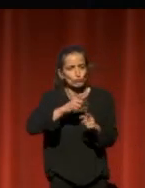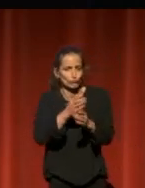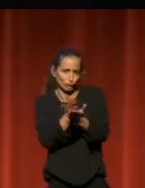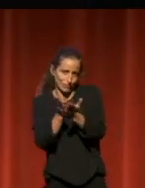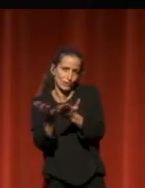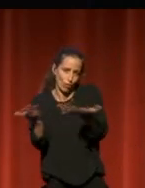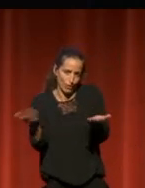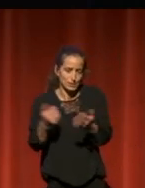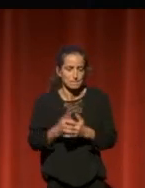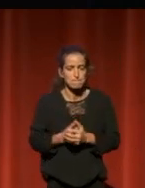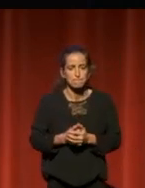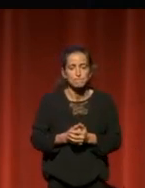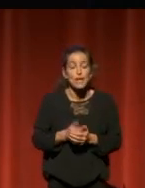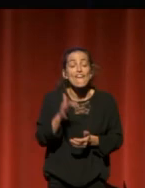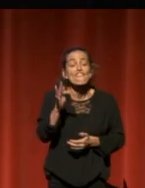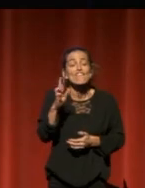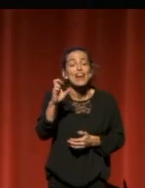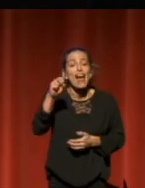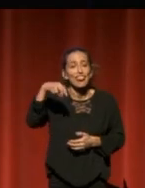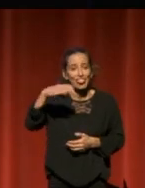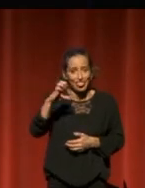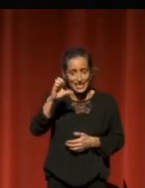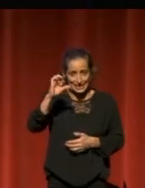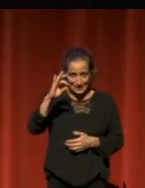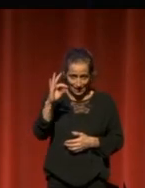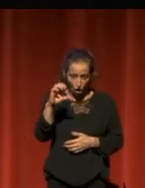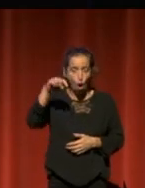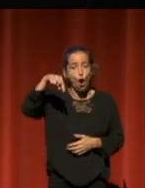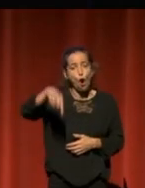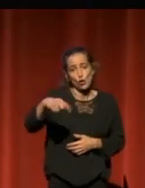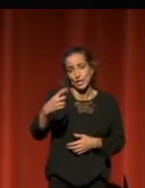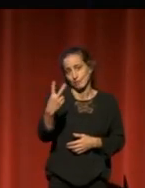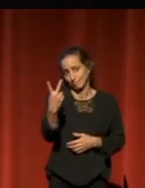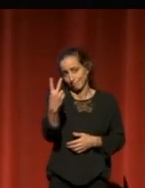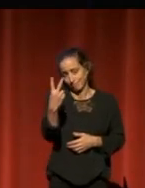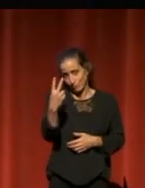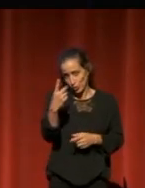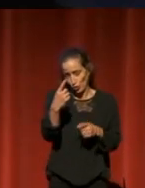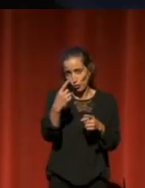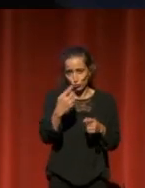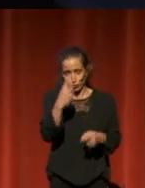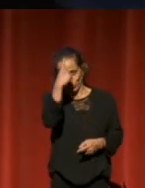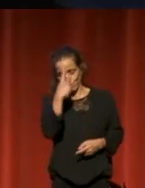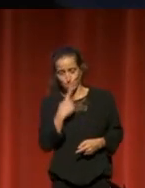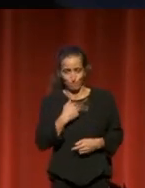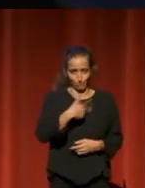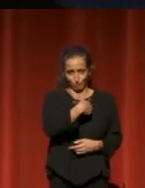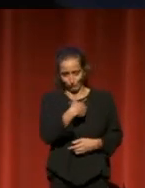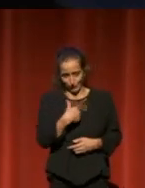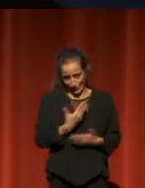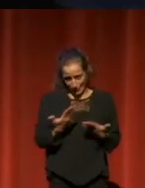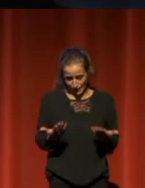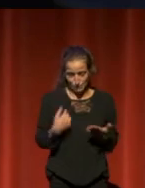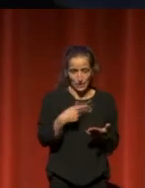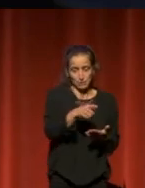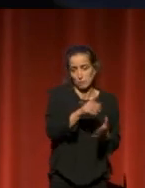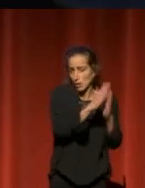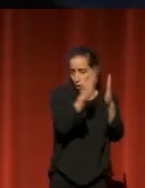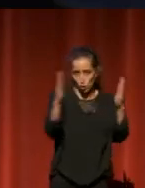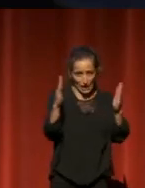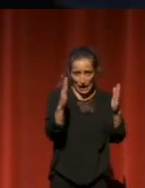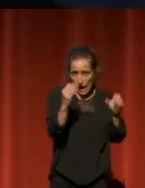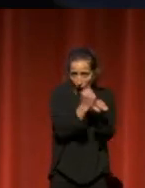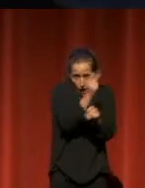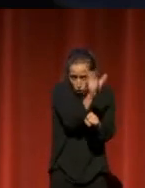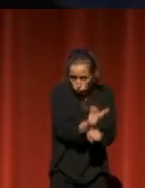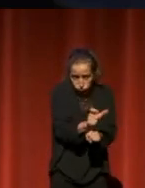Francesc tiene. Que hoy está aquí con un doble sombrero, por un lado. Como bibliotecario, como técnico que se enfrenta, al igual que todos